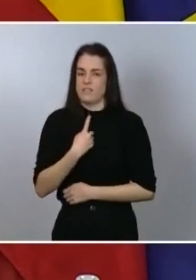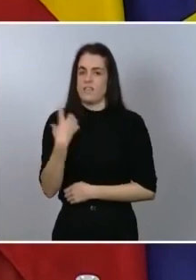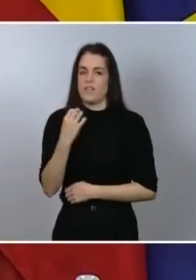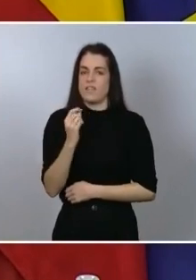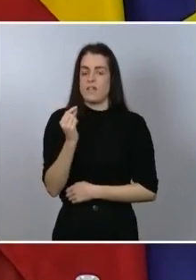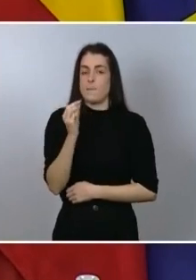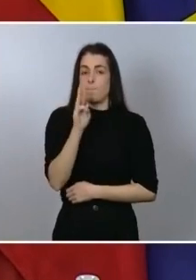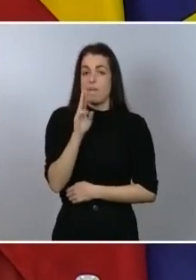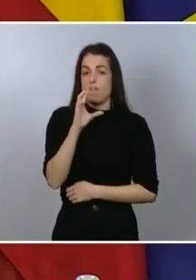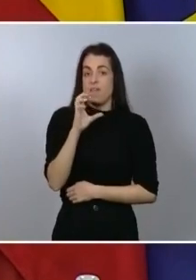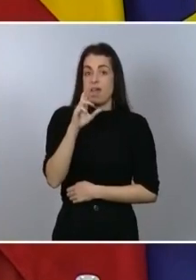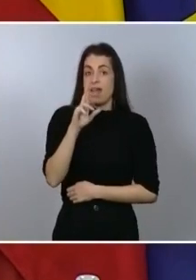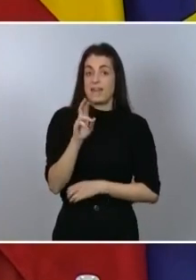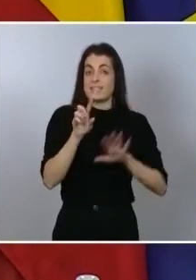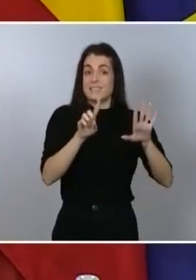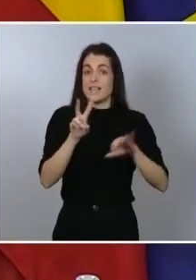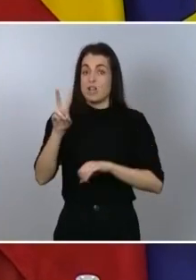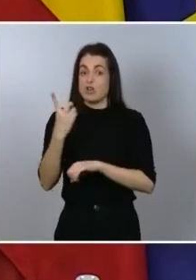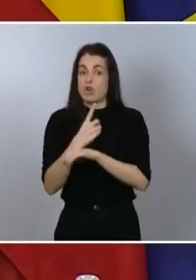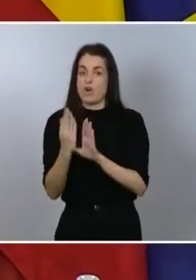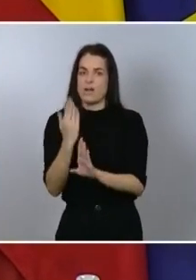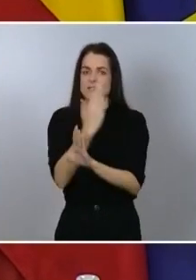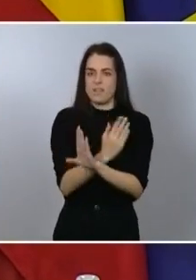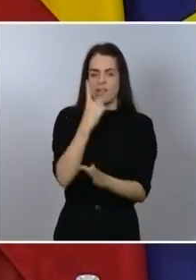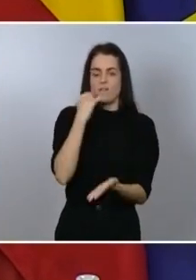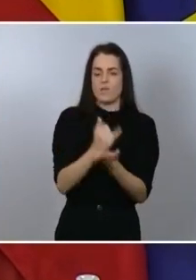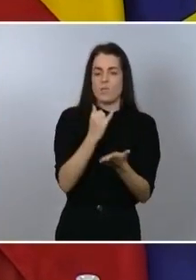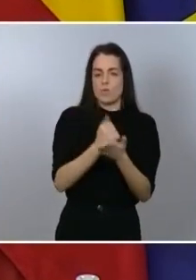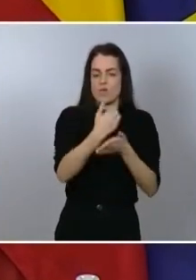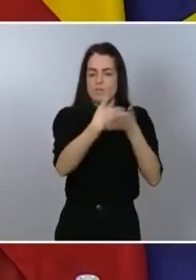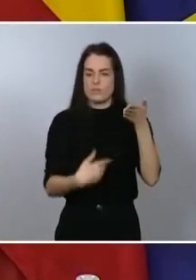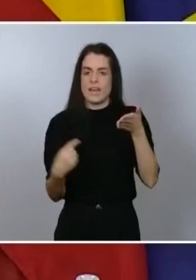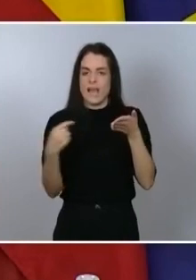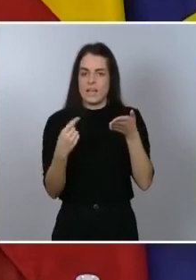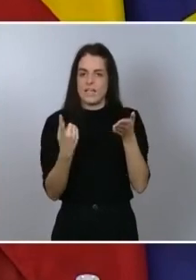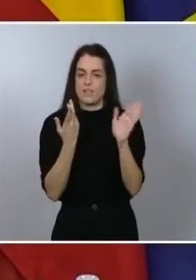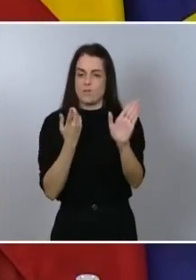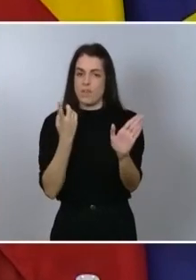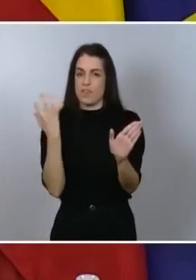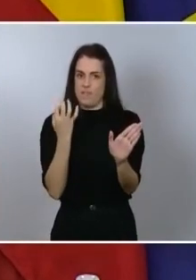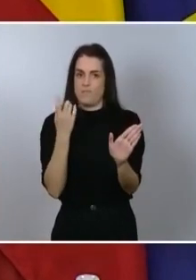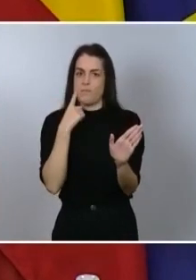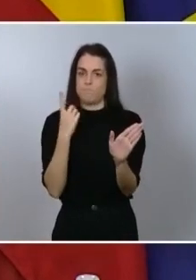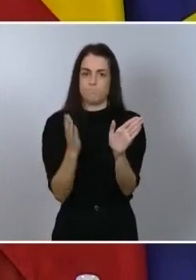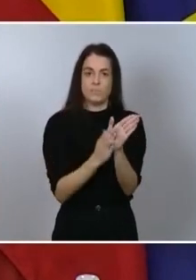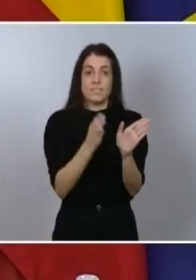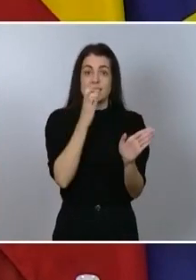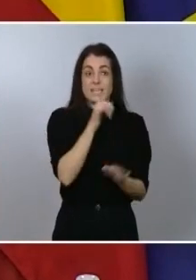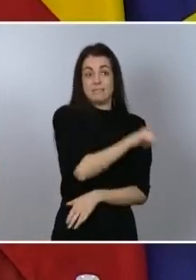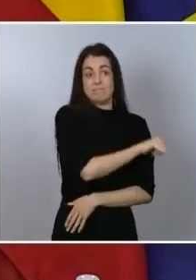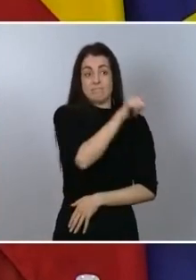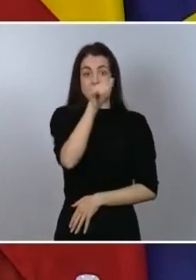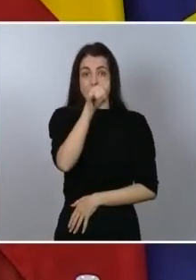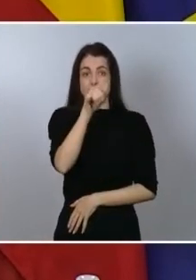22 horas previas también quiero decirles que respecto a estos vuelos procedentes de brasil o aquellos que haciendo escala vengan de la república